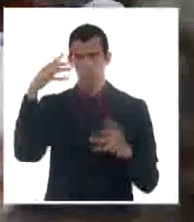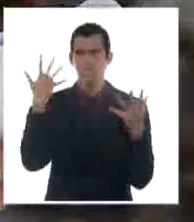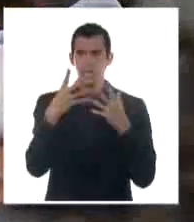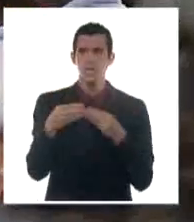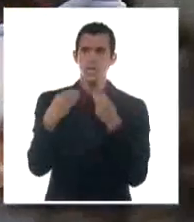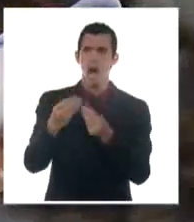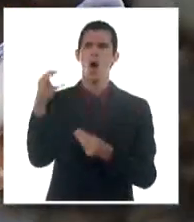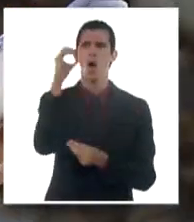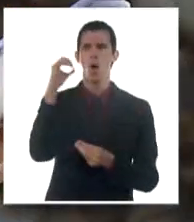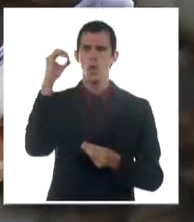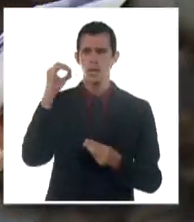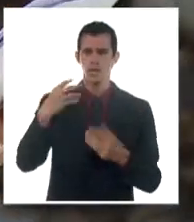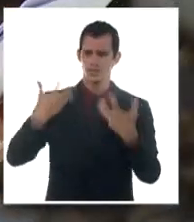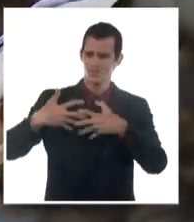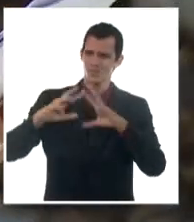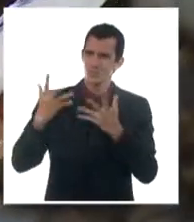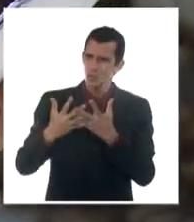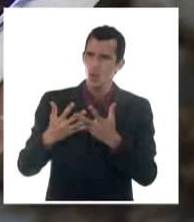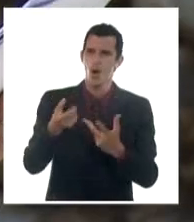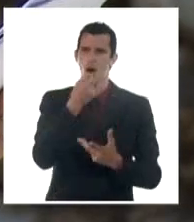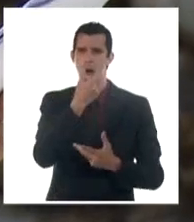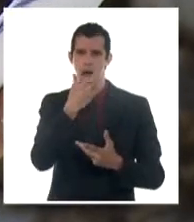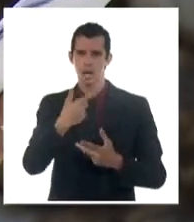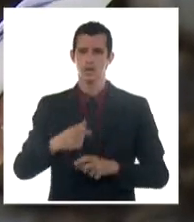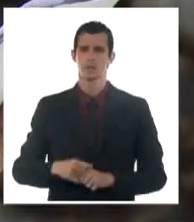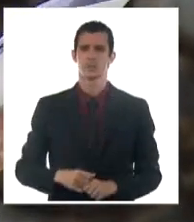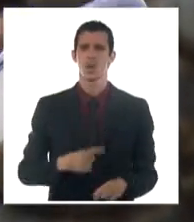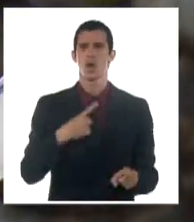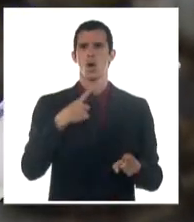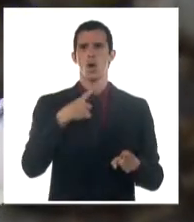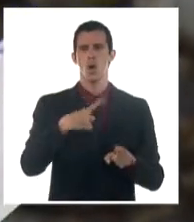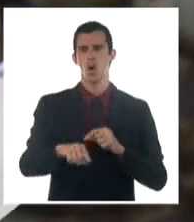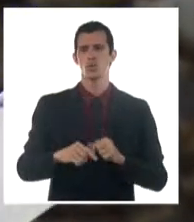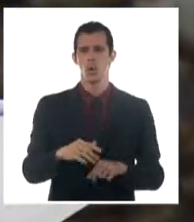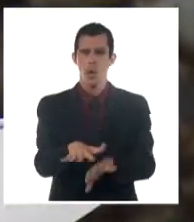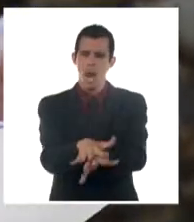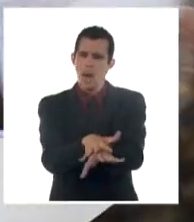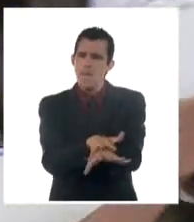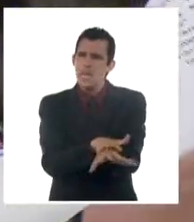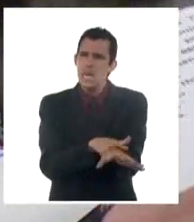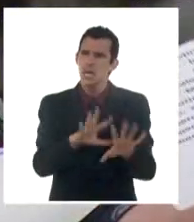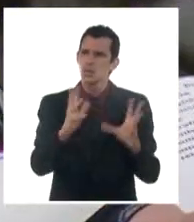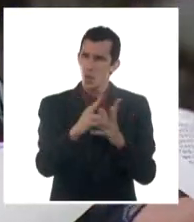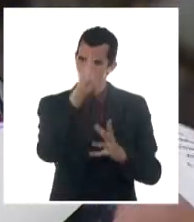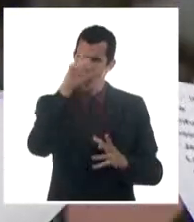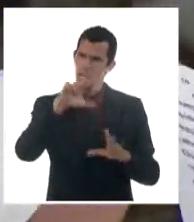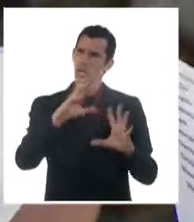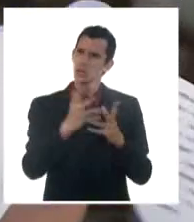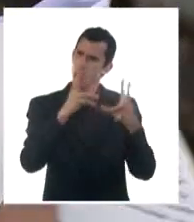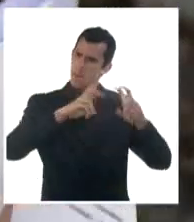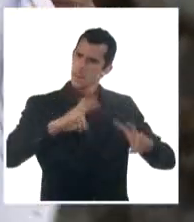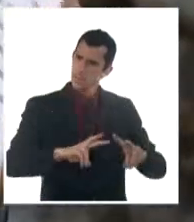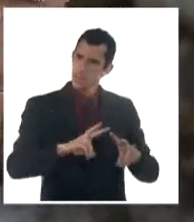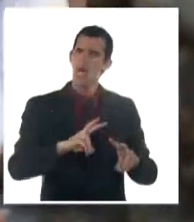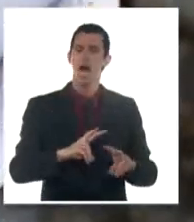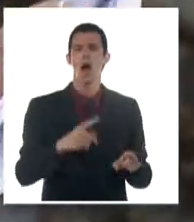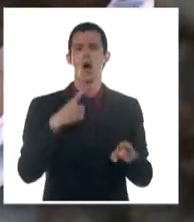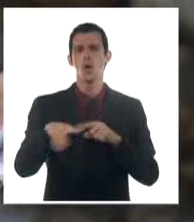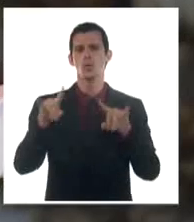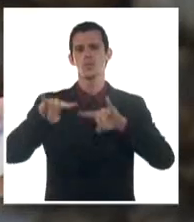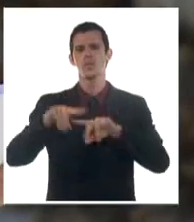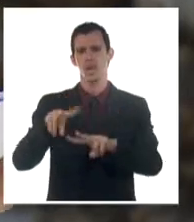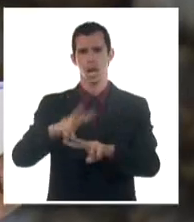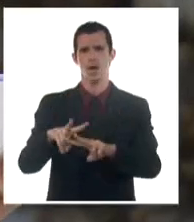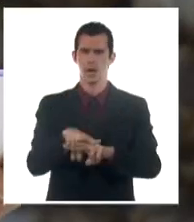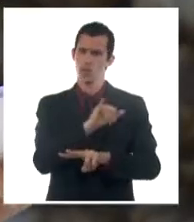Hospital Dermatológico Dr. Guillermo Fernández Hernández Vaquero y la Universidad de La Habana. En nombre de los